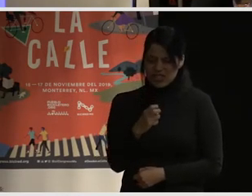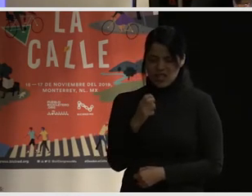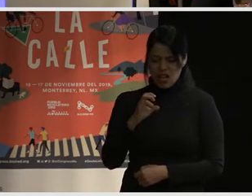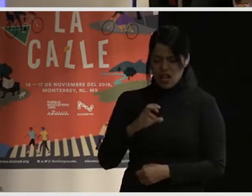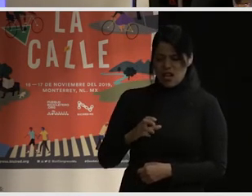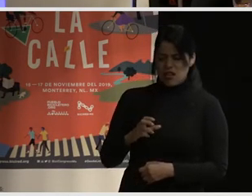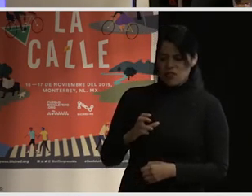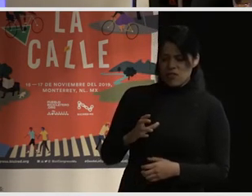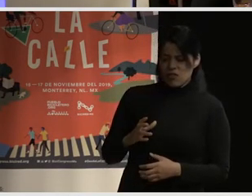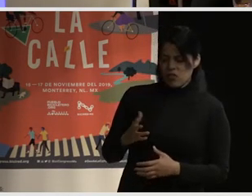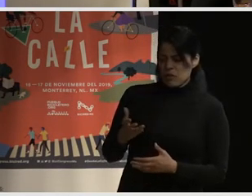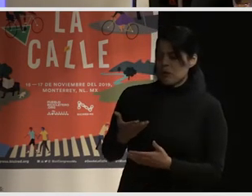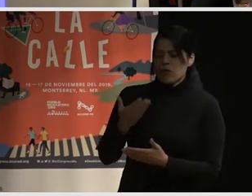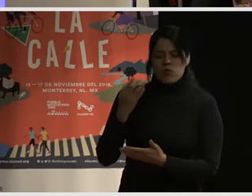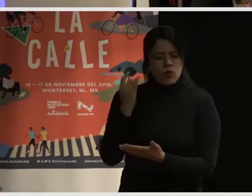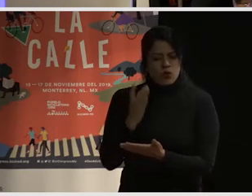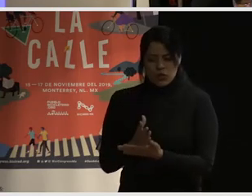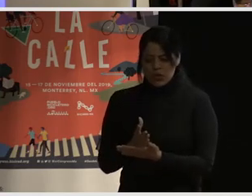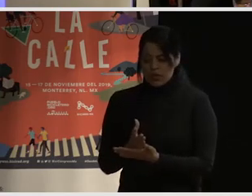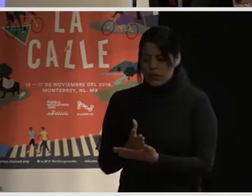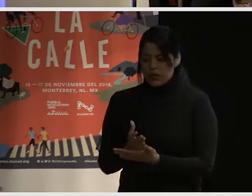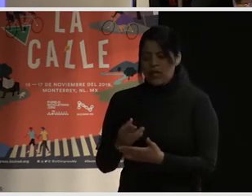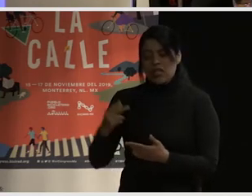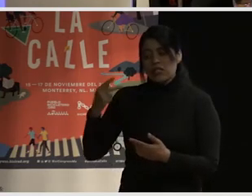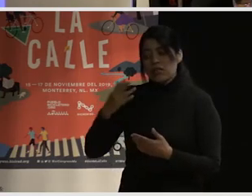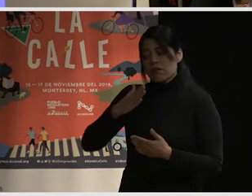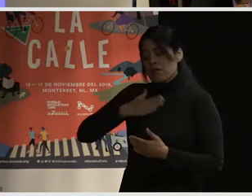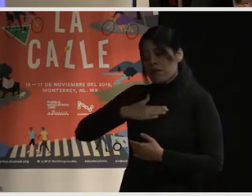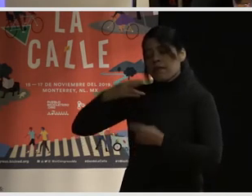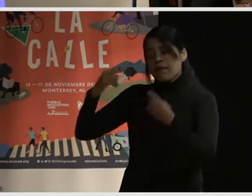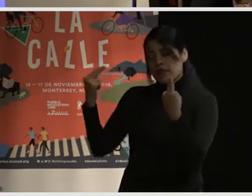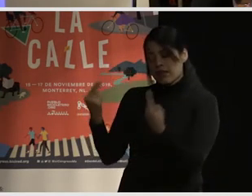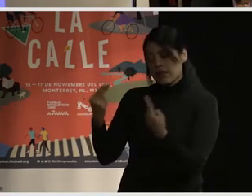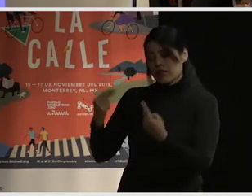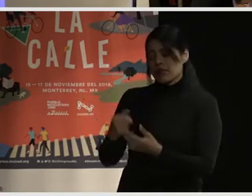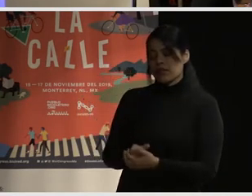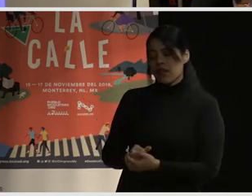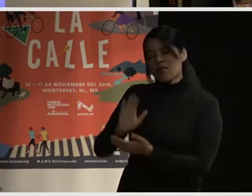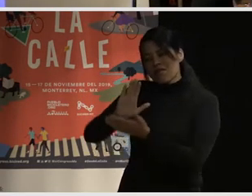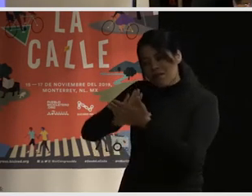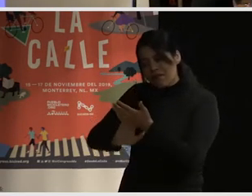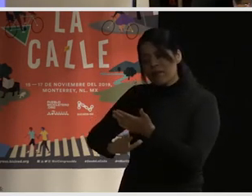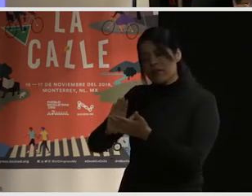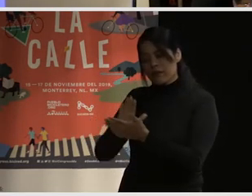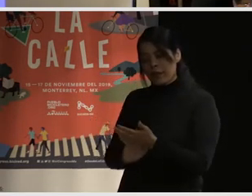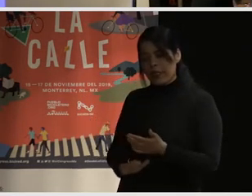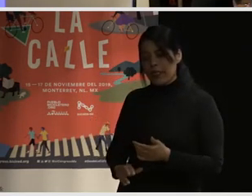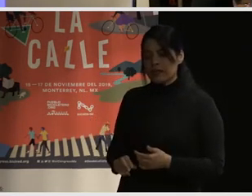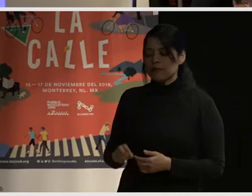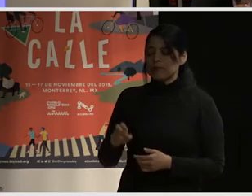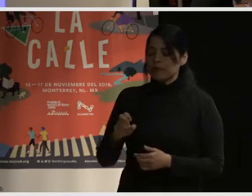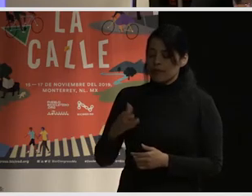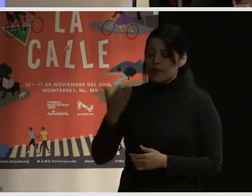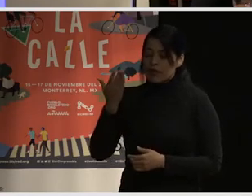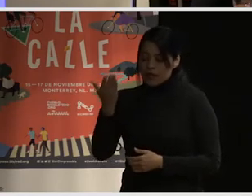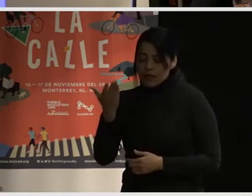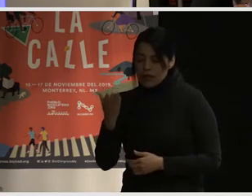sus reclamos van más es que son para la comunidad entonces el planteamiento de la petición ciudadana